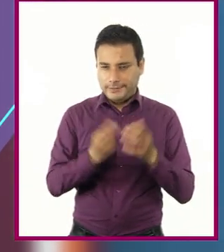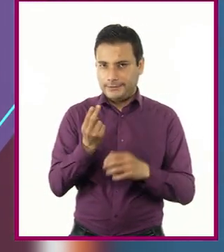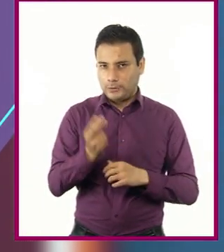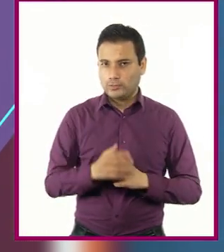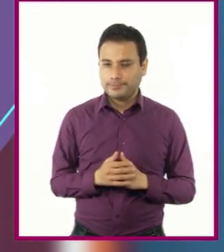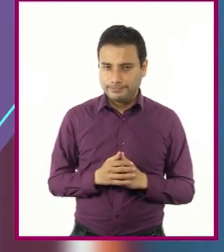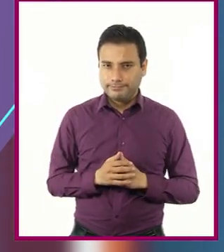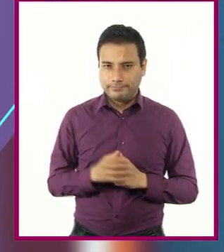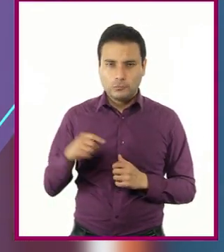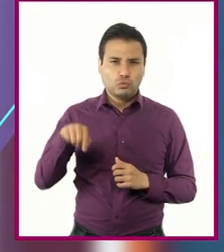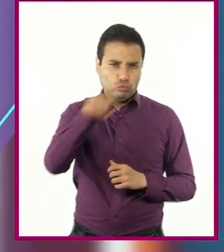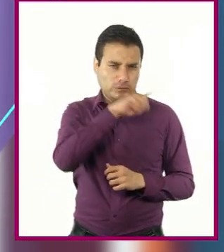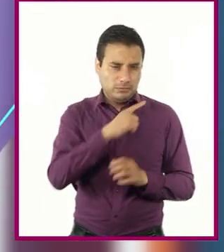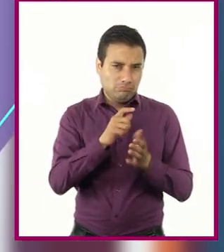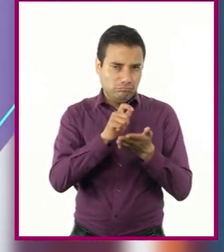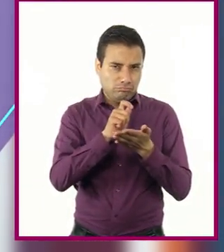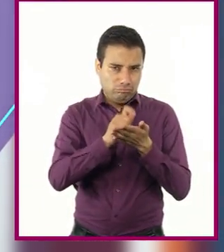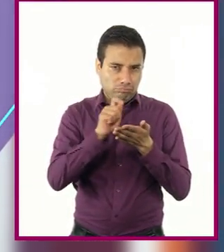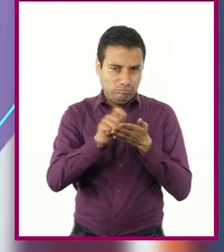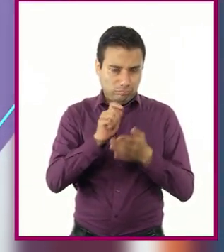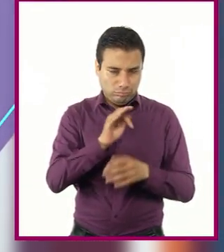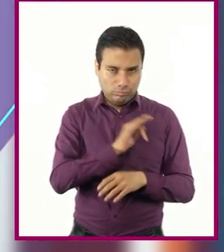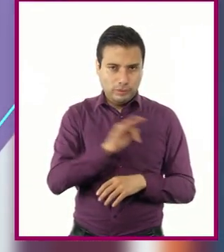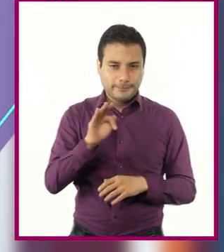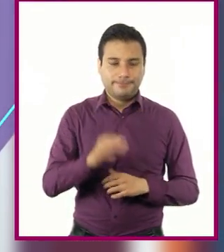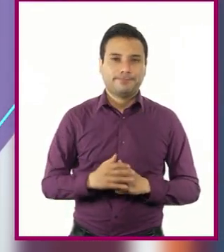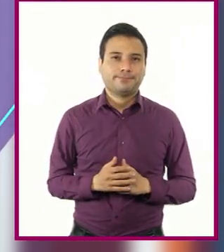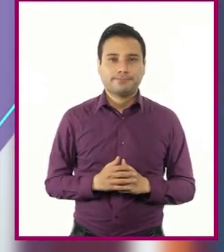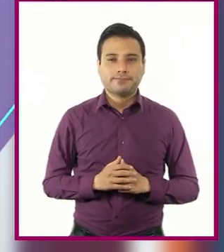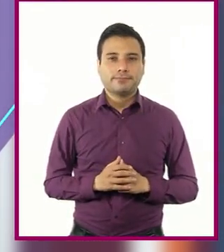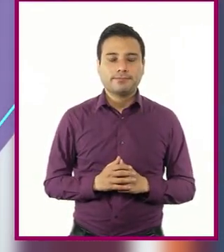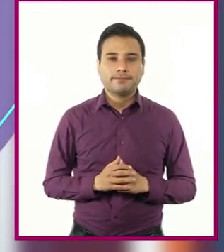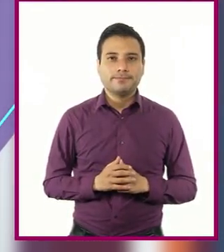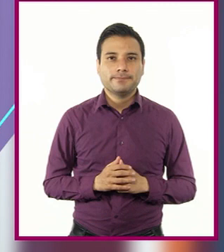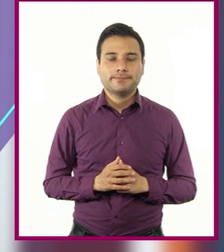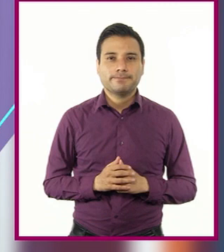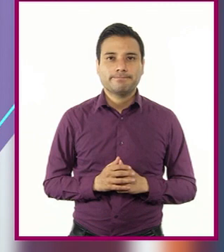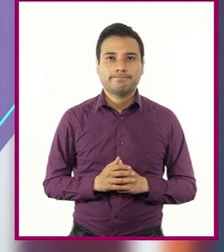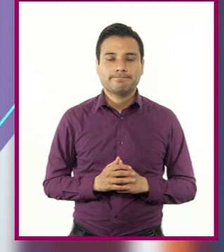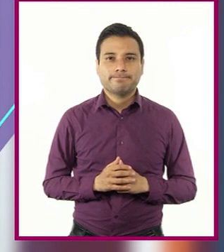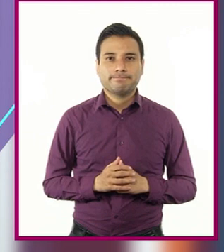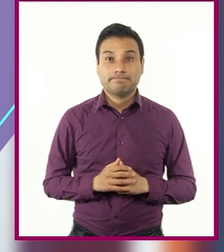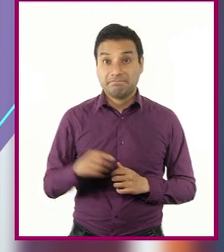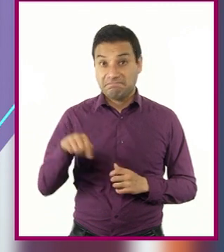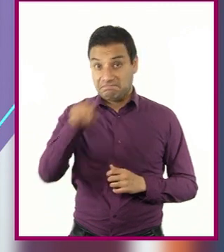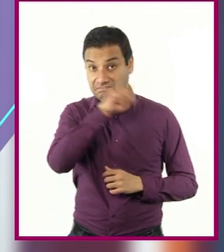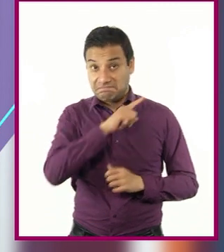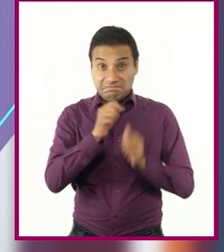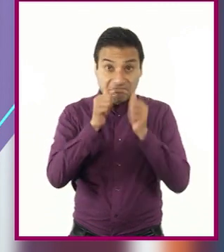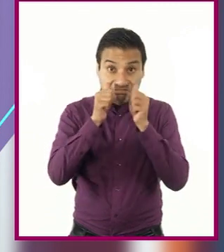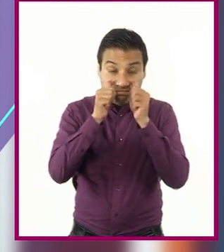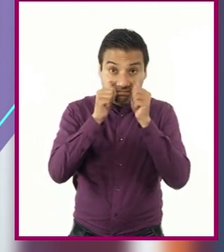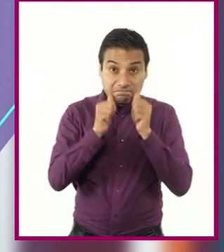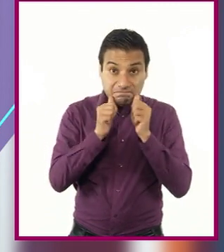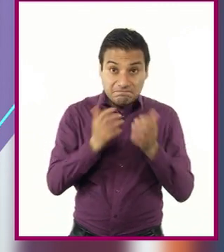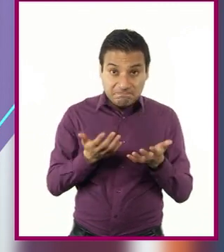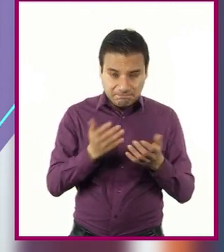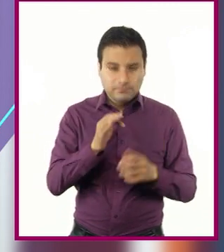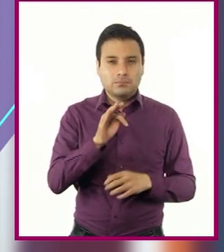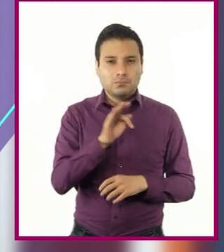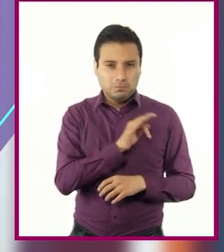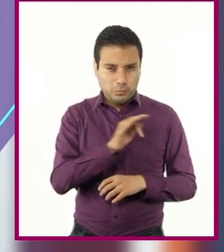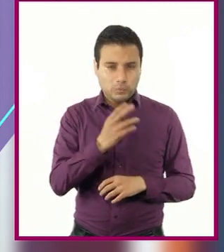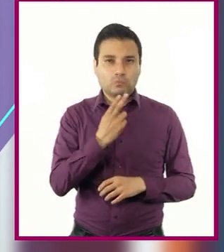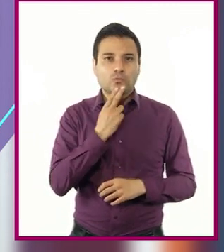estoy seguro que harán anotaciones. Ahora bien, las alumnas y los alumnos con alguna discapacidad visual preparen sus